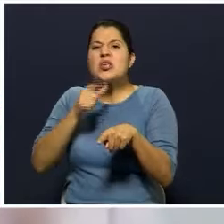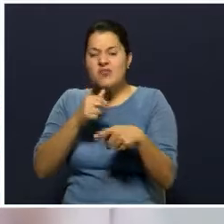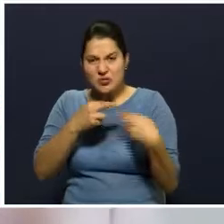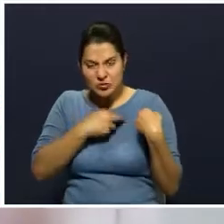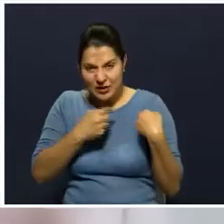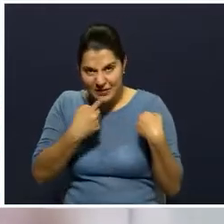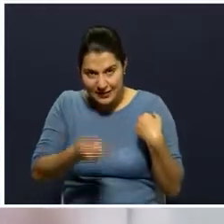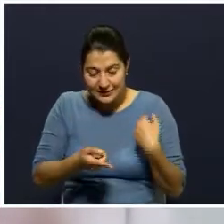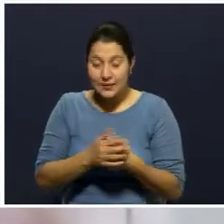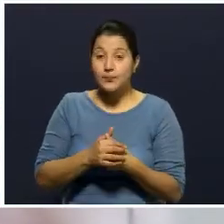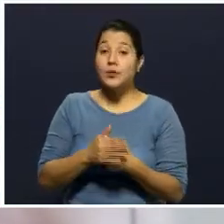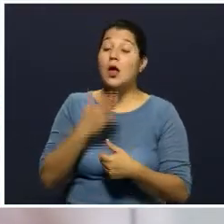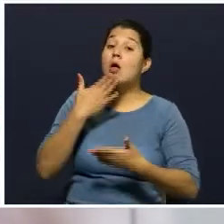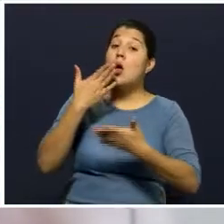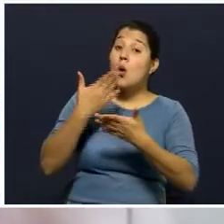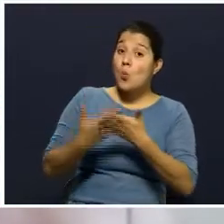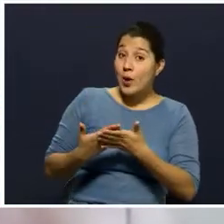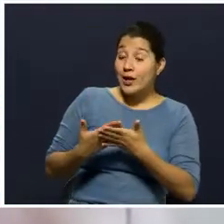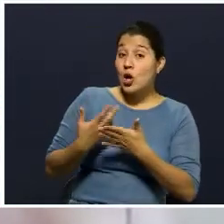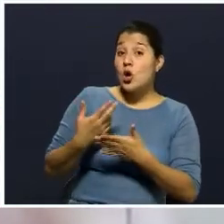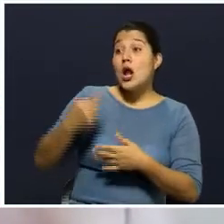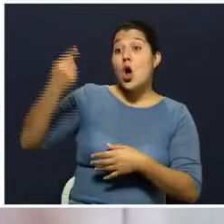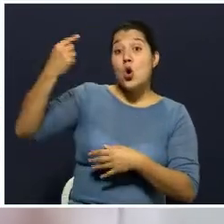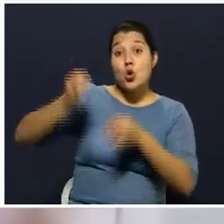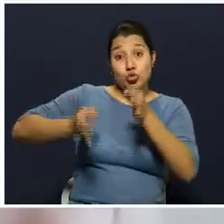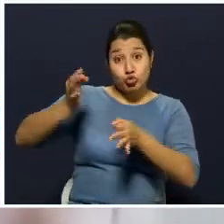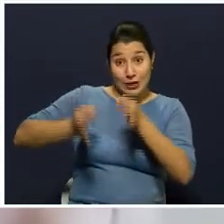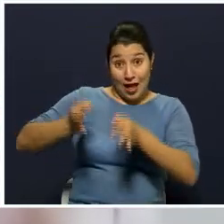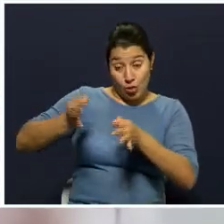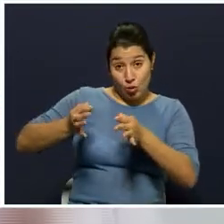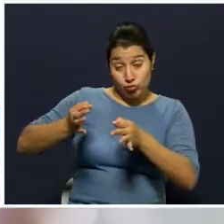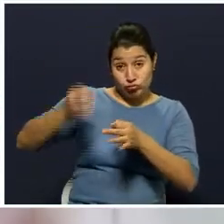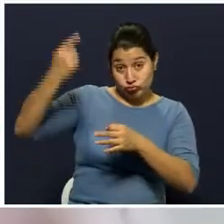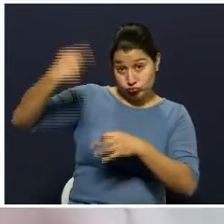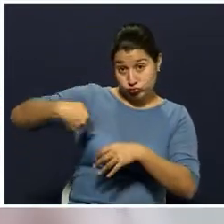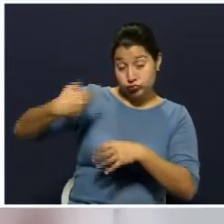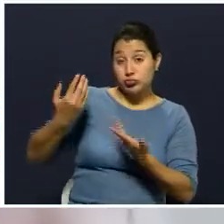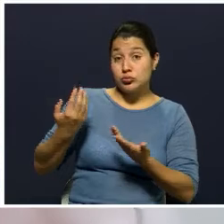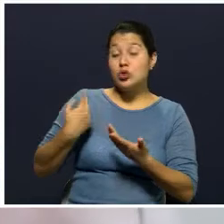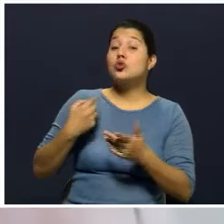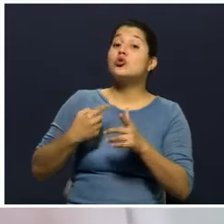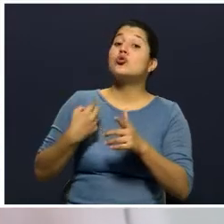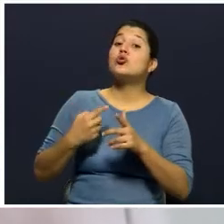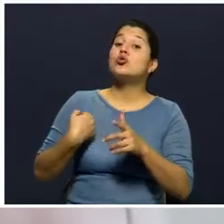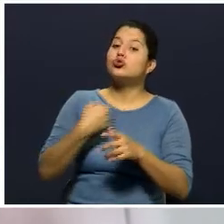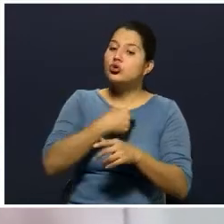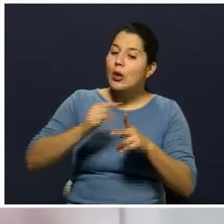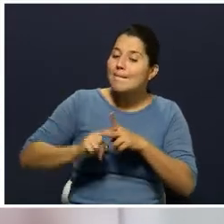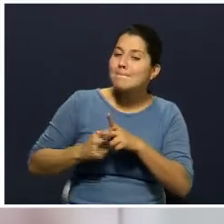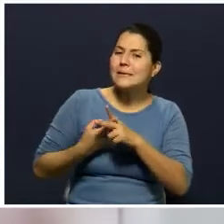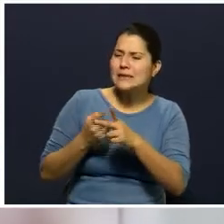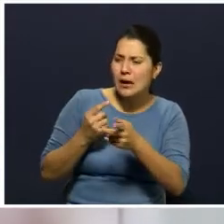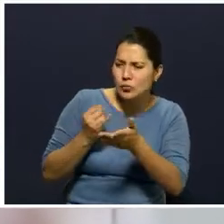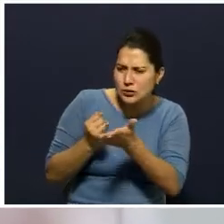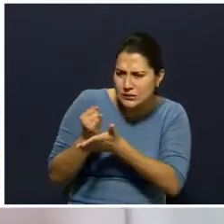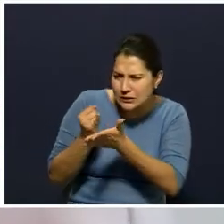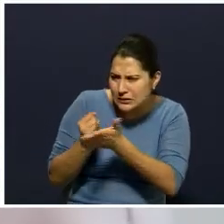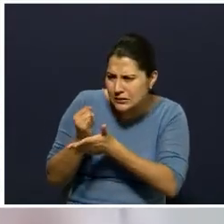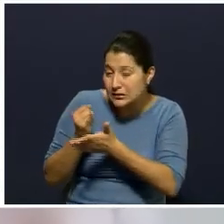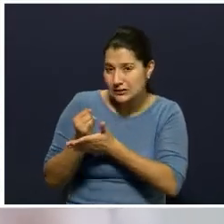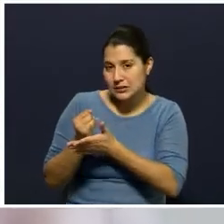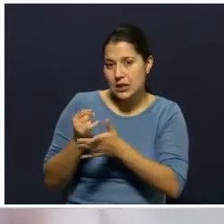esas órdenes que recibimos de los juzgados de ejecución de la pena, estamos realizando un estudio. La primera etapa del estudio es analizar la condición